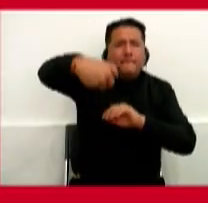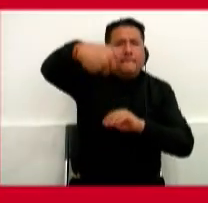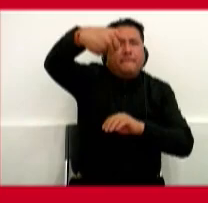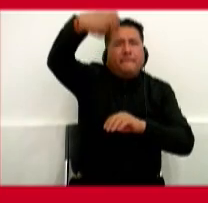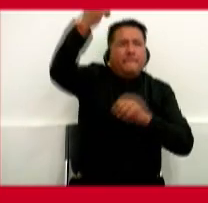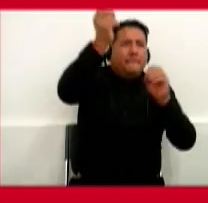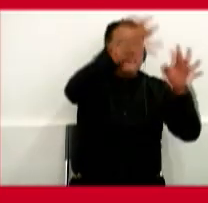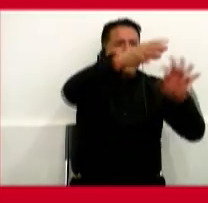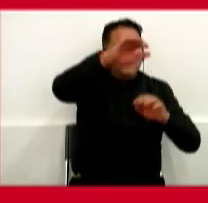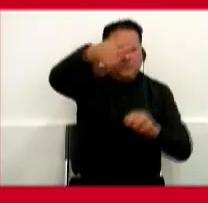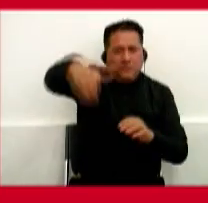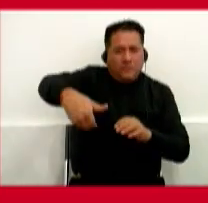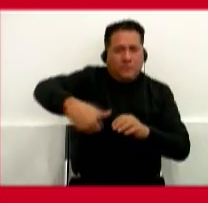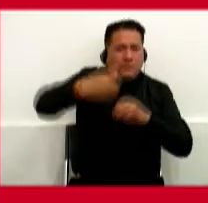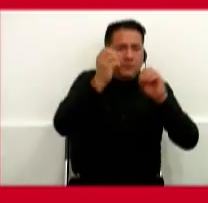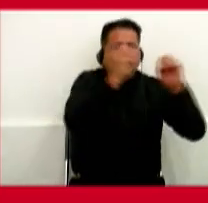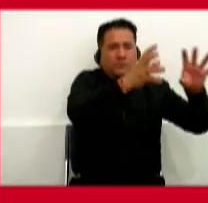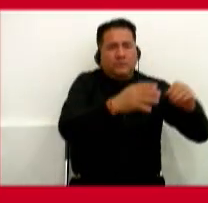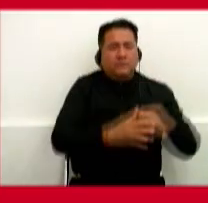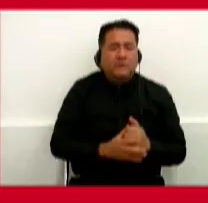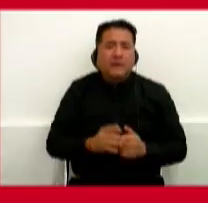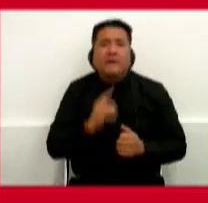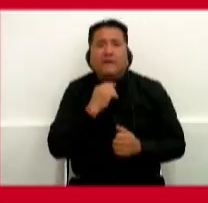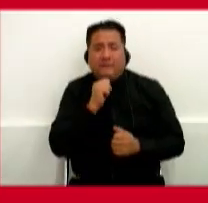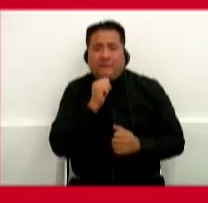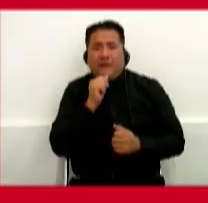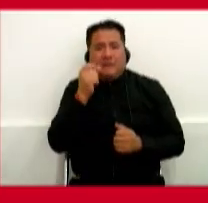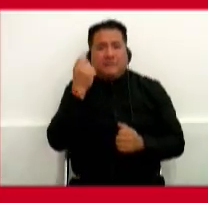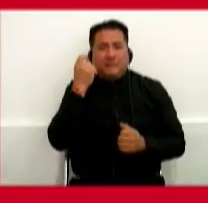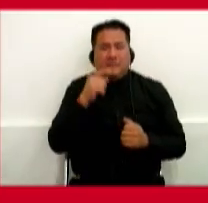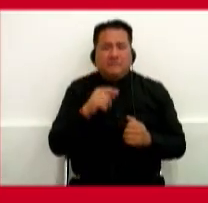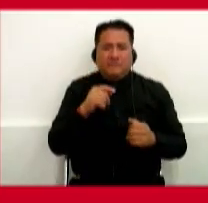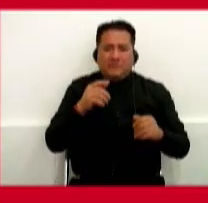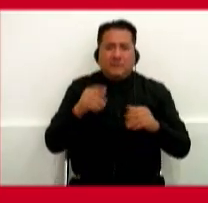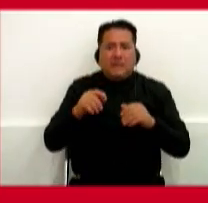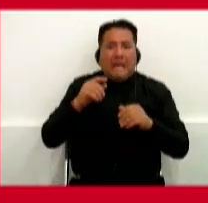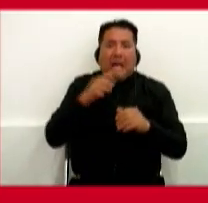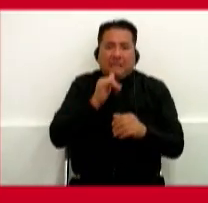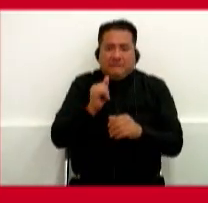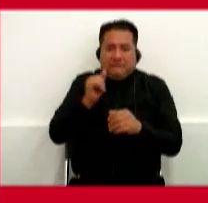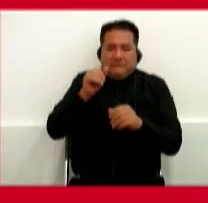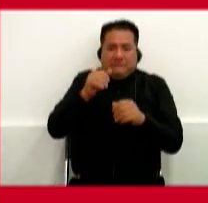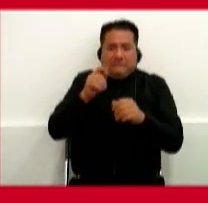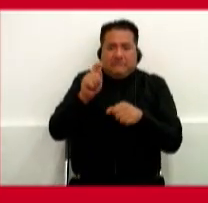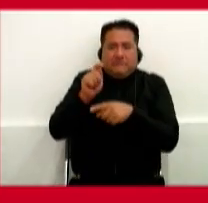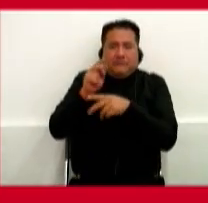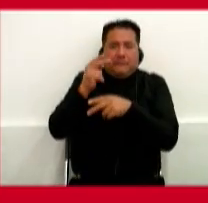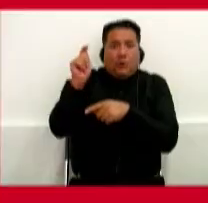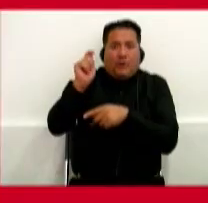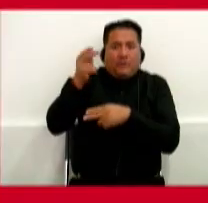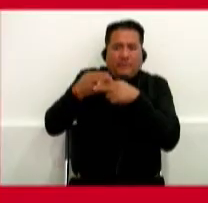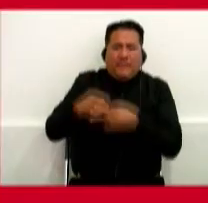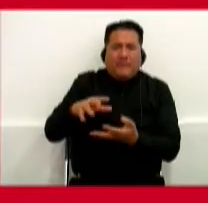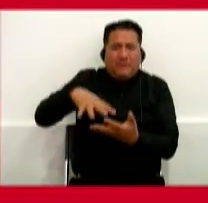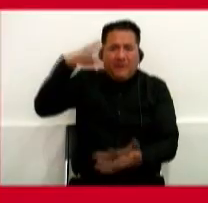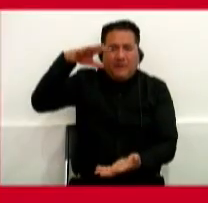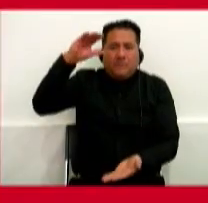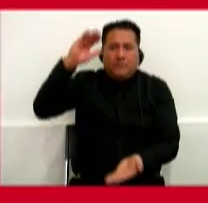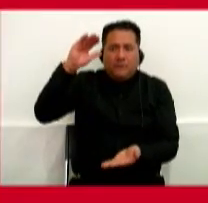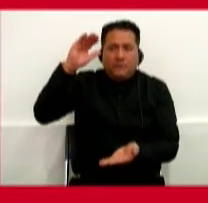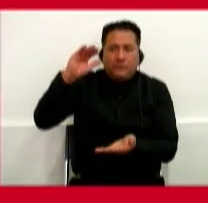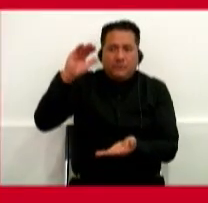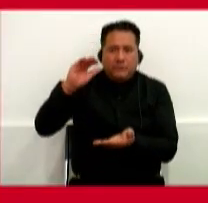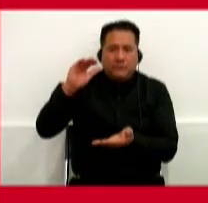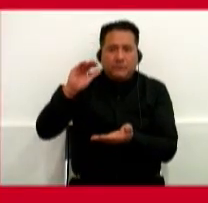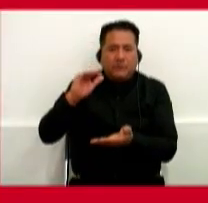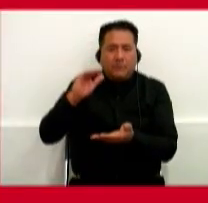objetivo de los 390 le faltan 93 toneladas. Entonces esto hace que nuestro proceso sea más exacto, se reduzca la